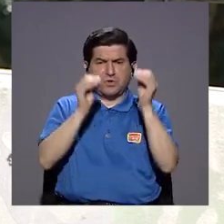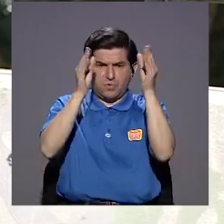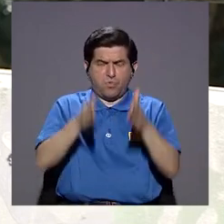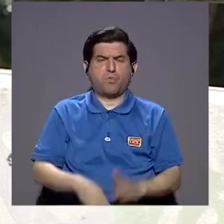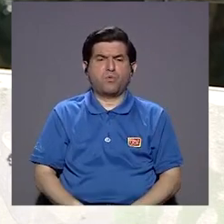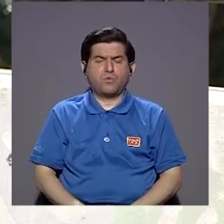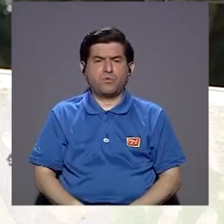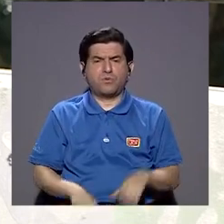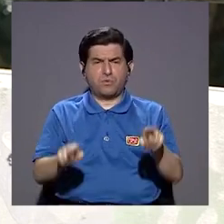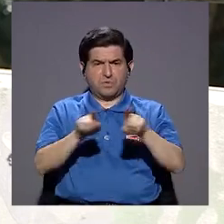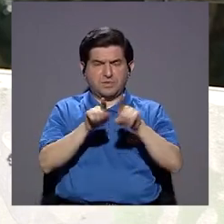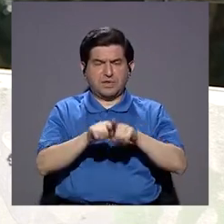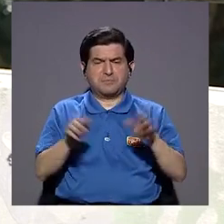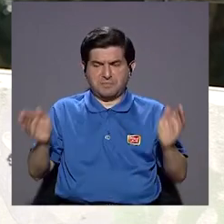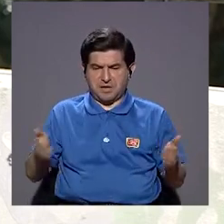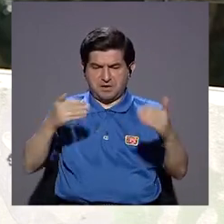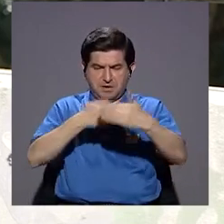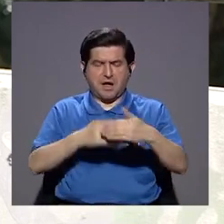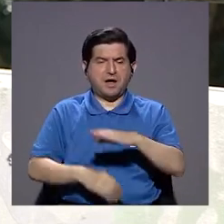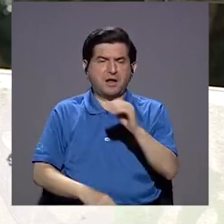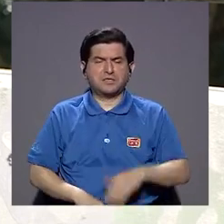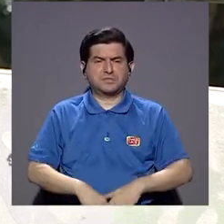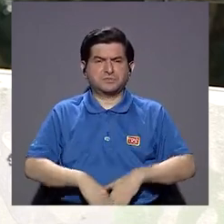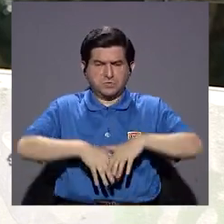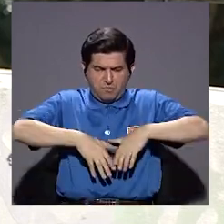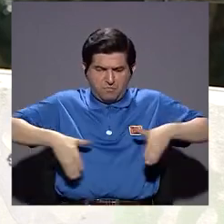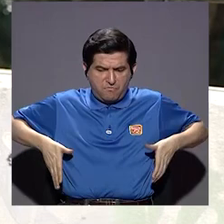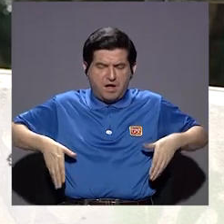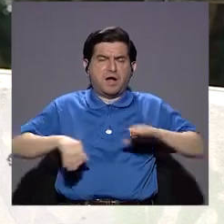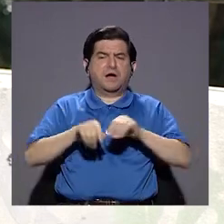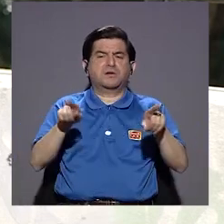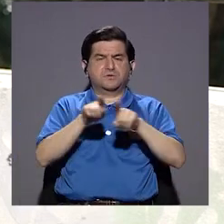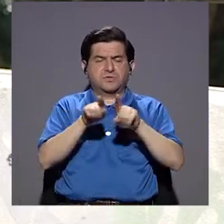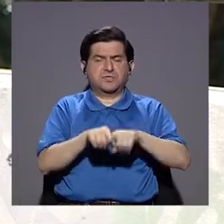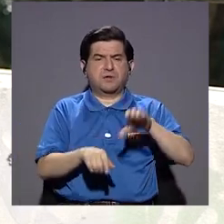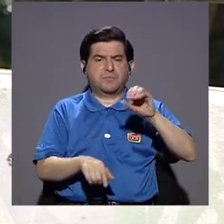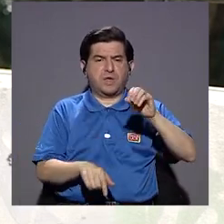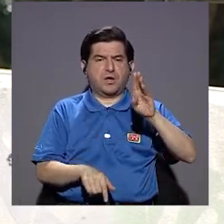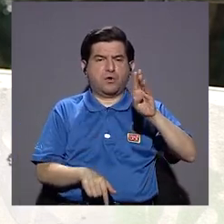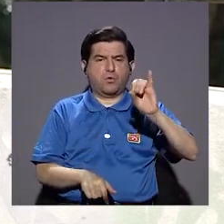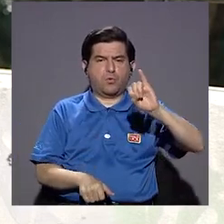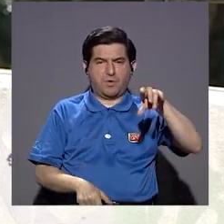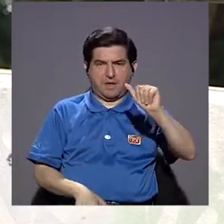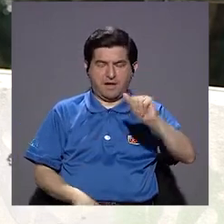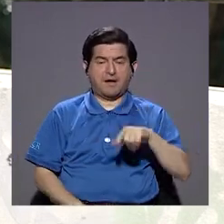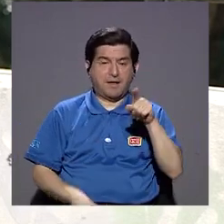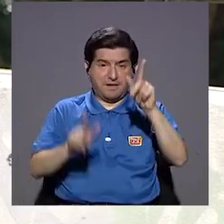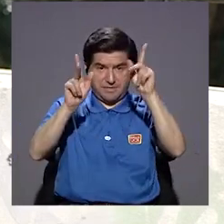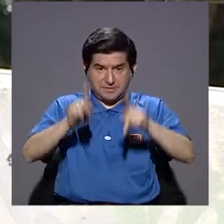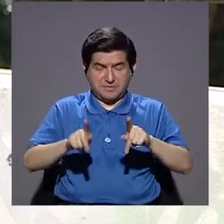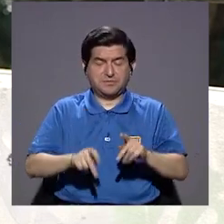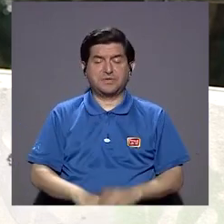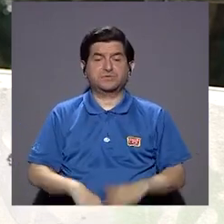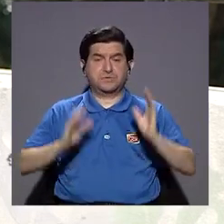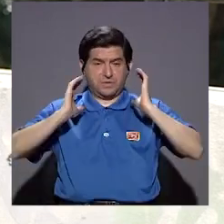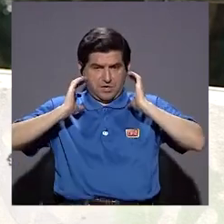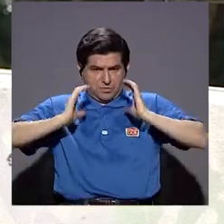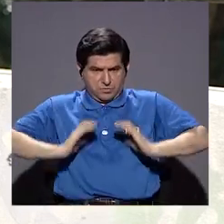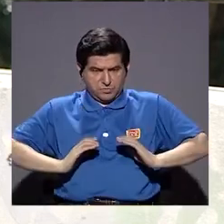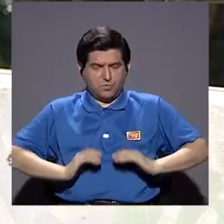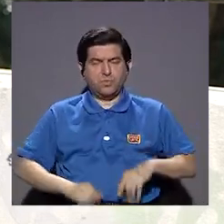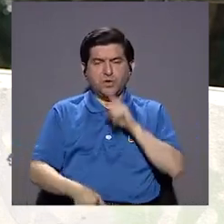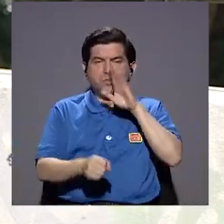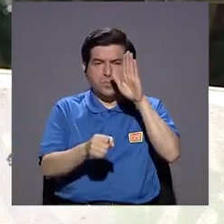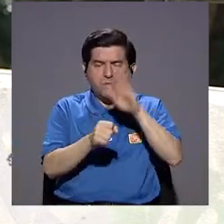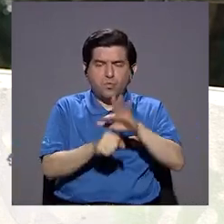uno como profesor, como los blocks, las fajas, las cobijas, para poder hacer que esa persona, ese cuerpo,